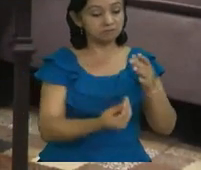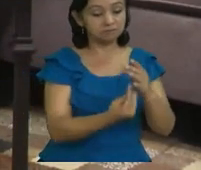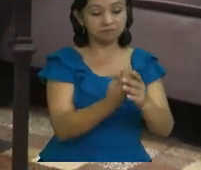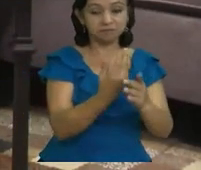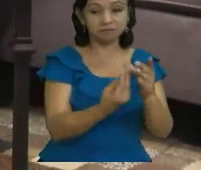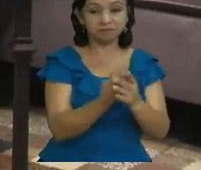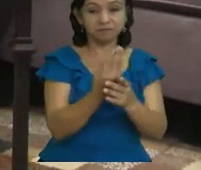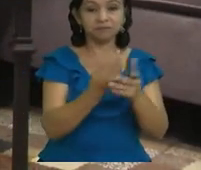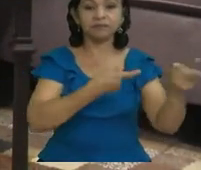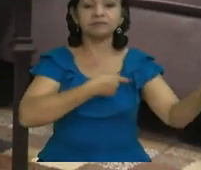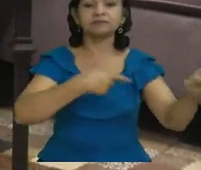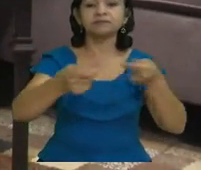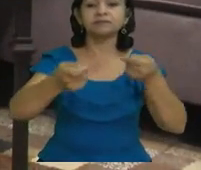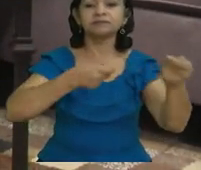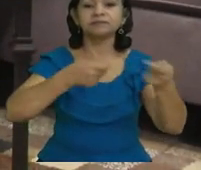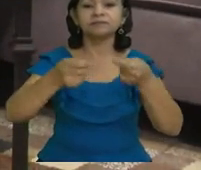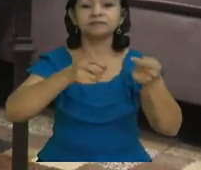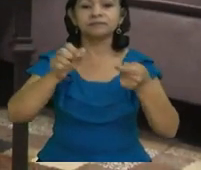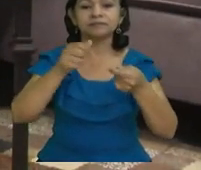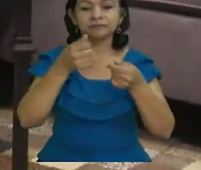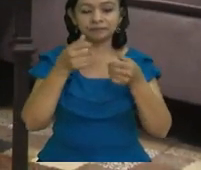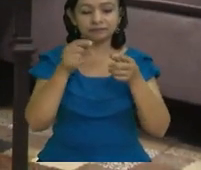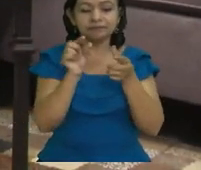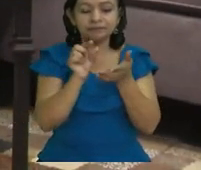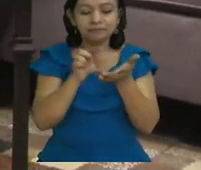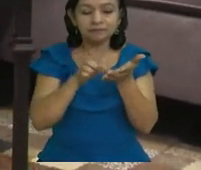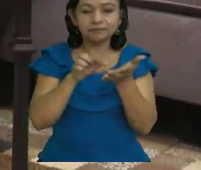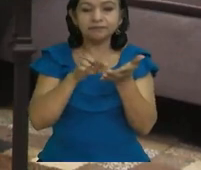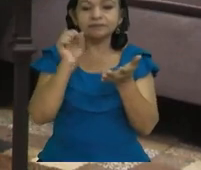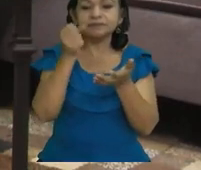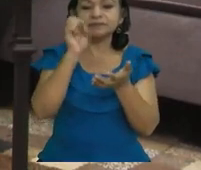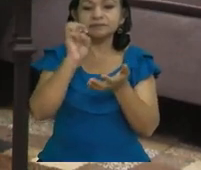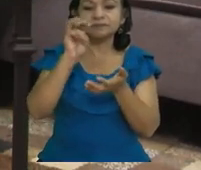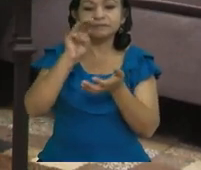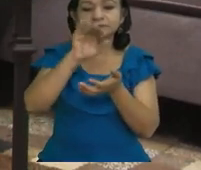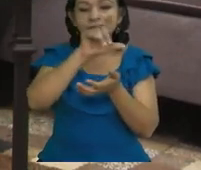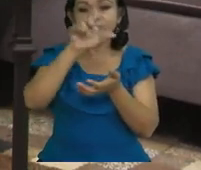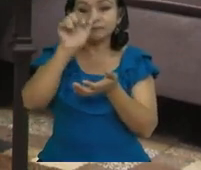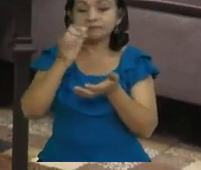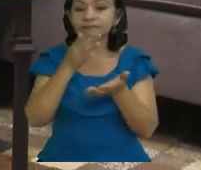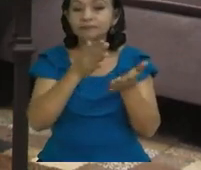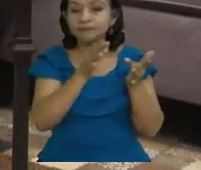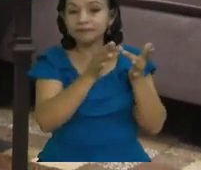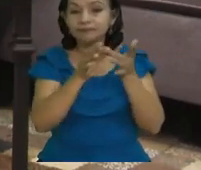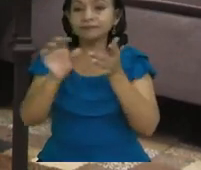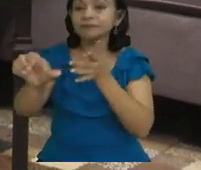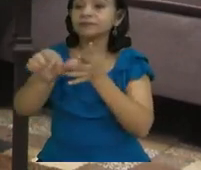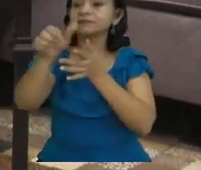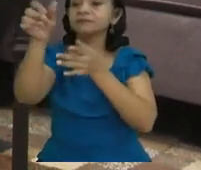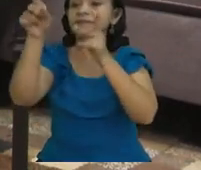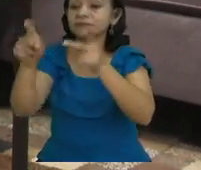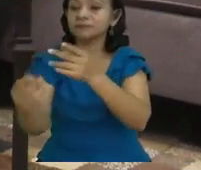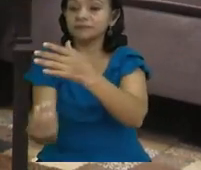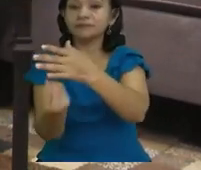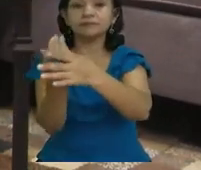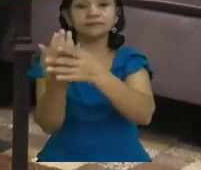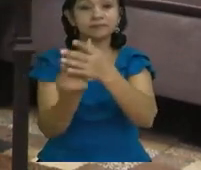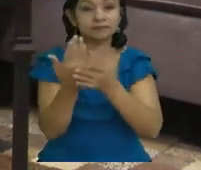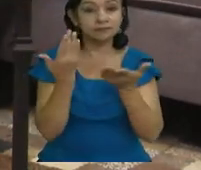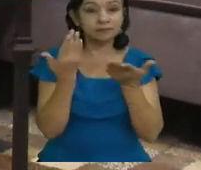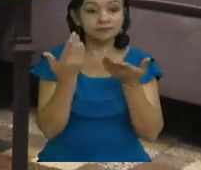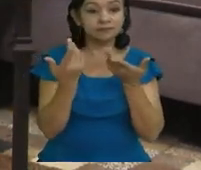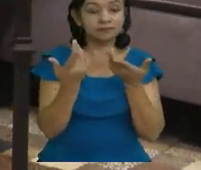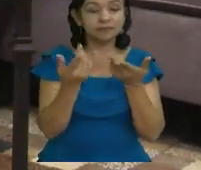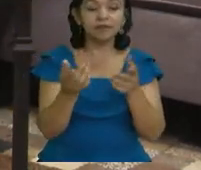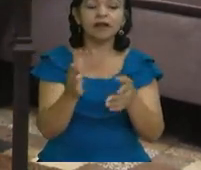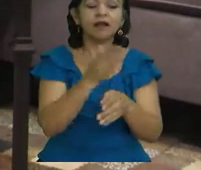son comercializadores de grano, de semilla o de grano superior. O sea, que ya no estamos hablando de un simple grano comercial